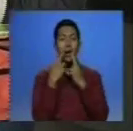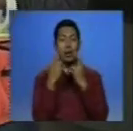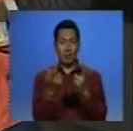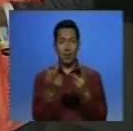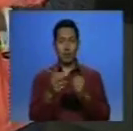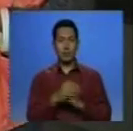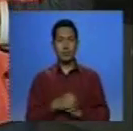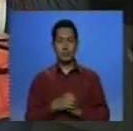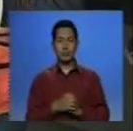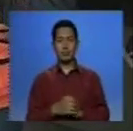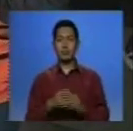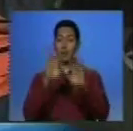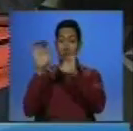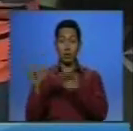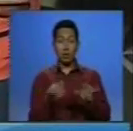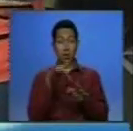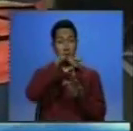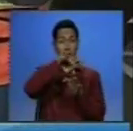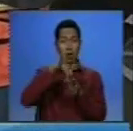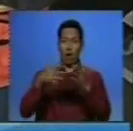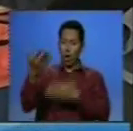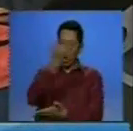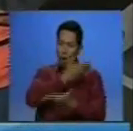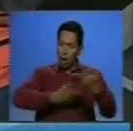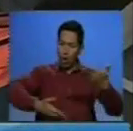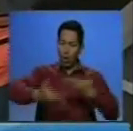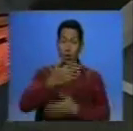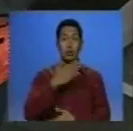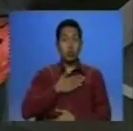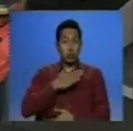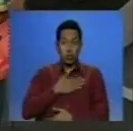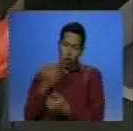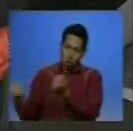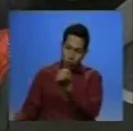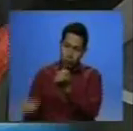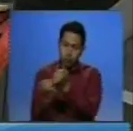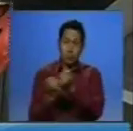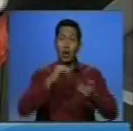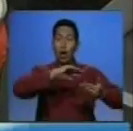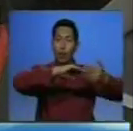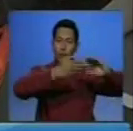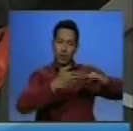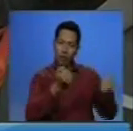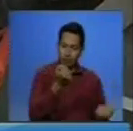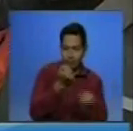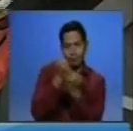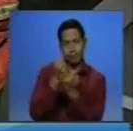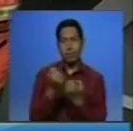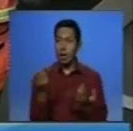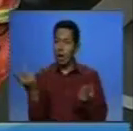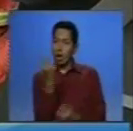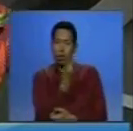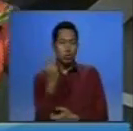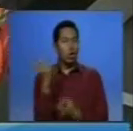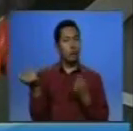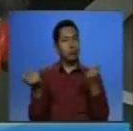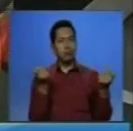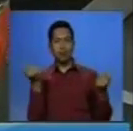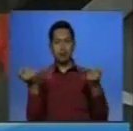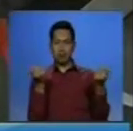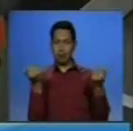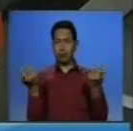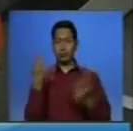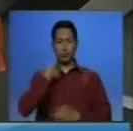es compartida. Nosotros ponemos nuestra parte y la comunidad pone la suya. Y vamos a ir